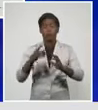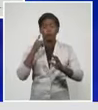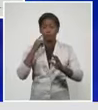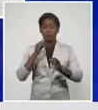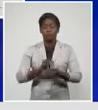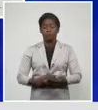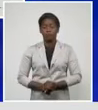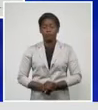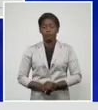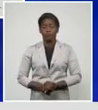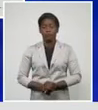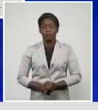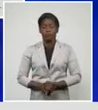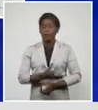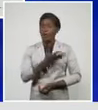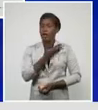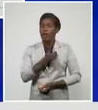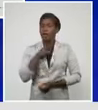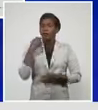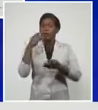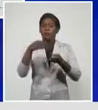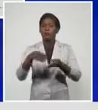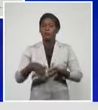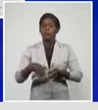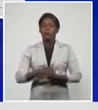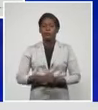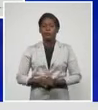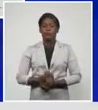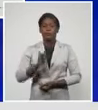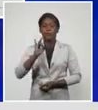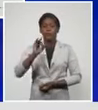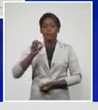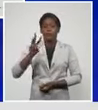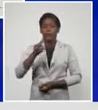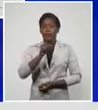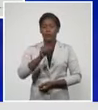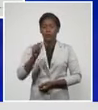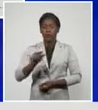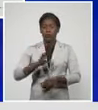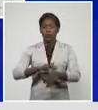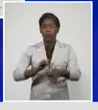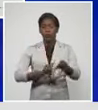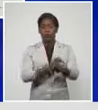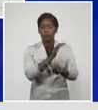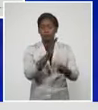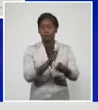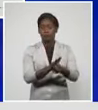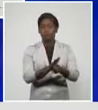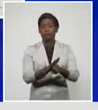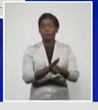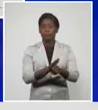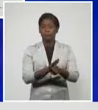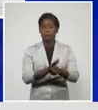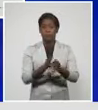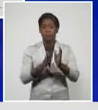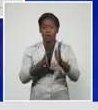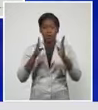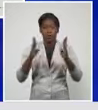Fallecidos, lamentablemente, 73 personas con COVID-19 en el mes de